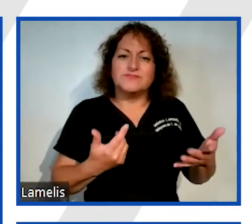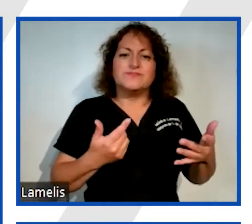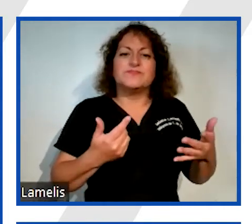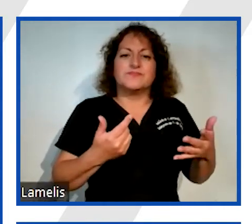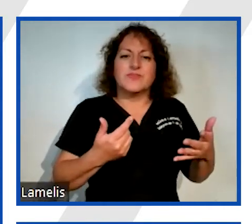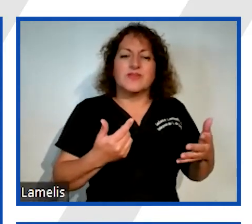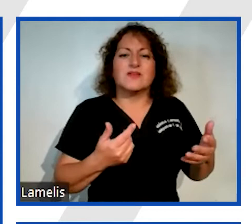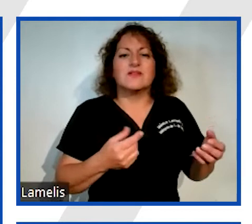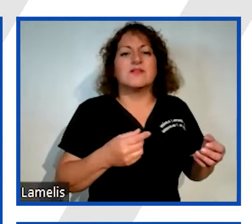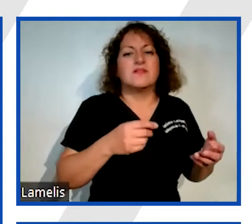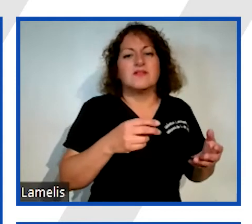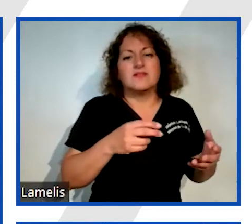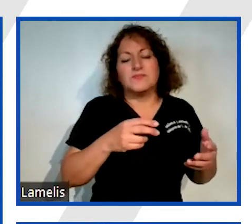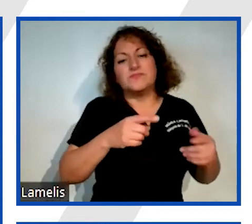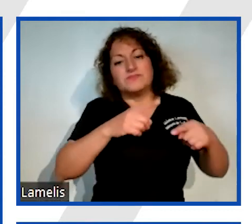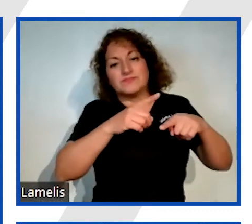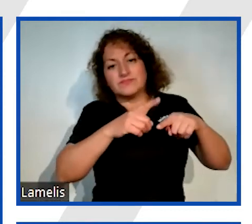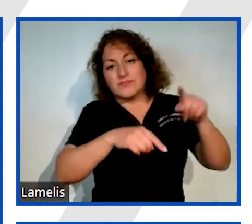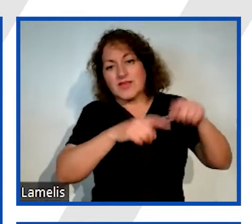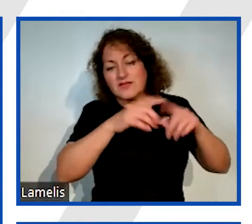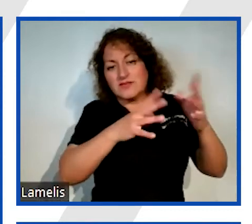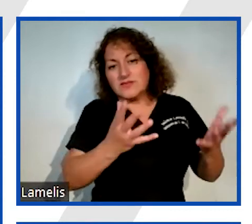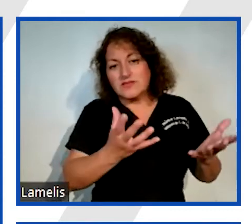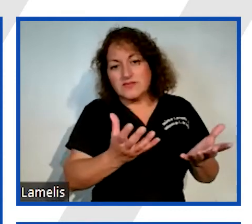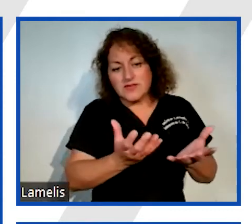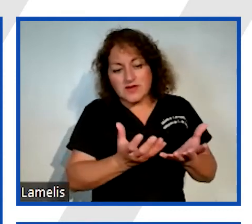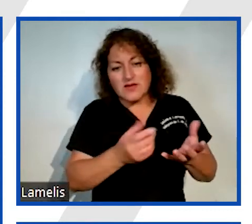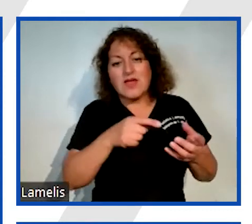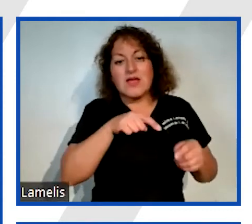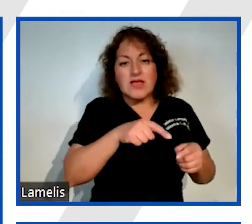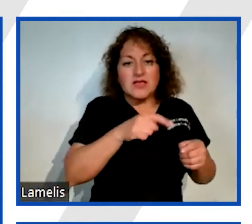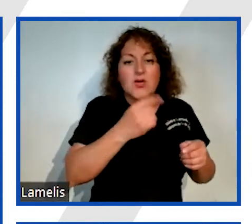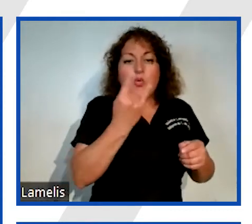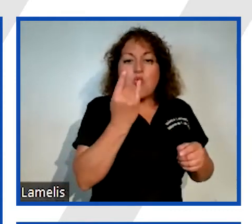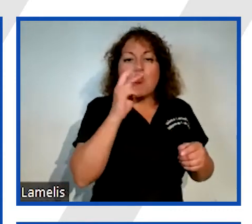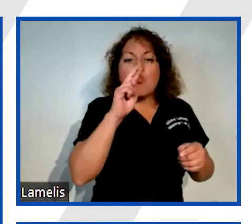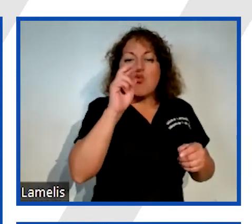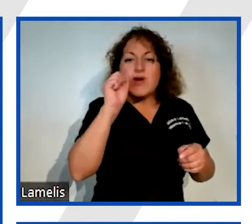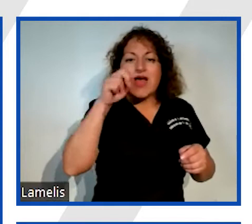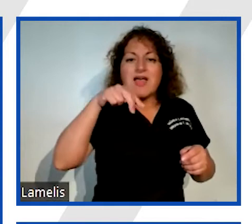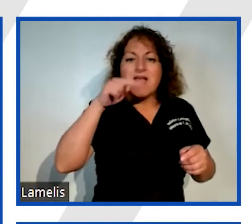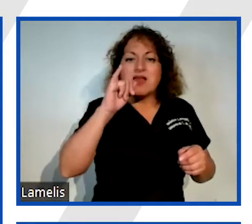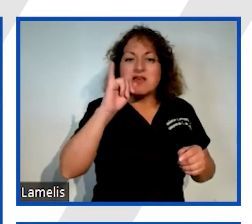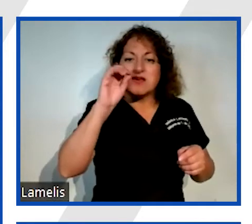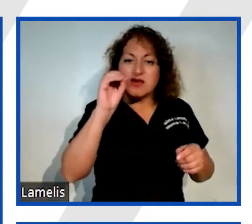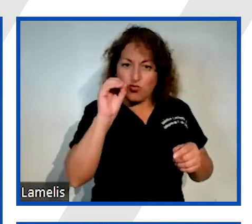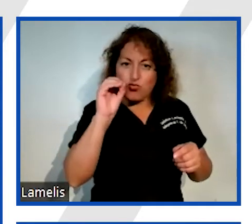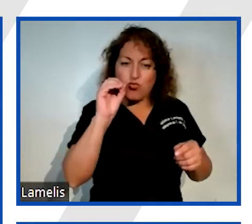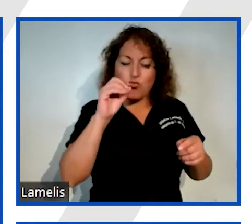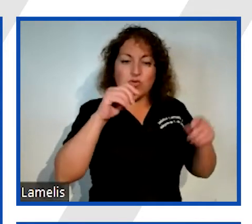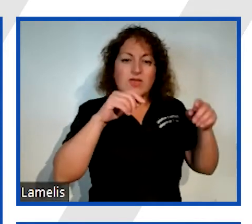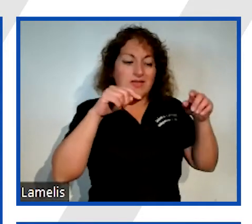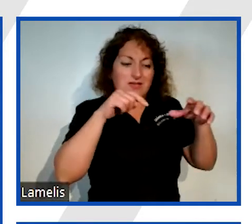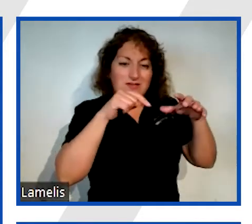entre la tierra verdad había bajado el uranio acá en el núcleo y empezaba a calentar el agua